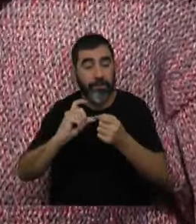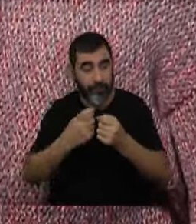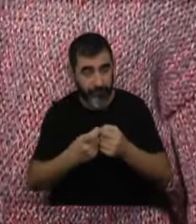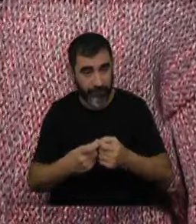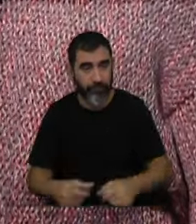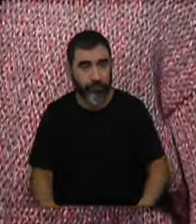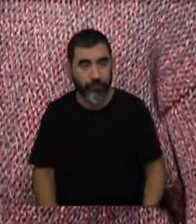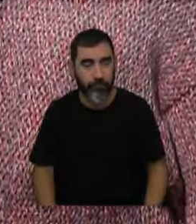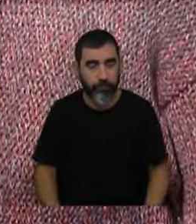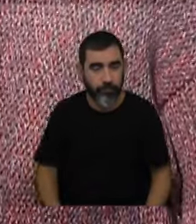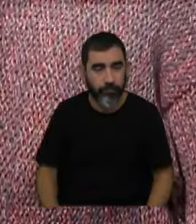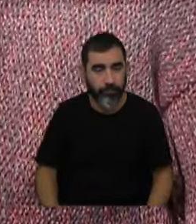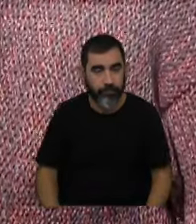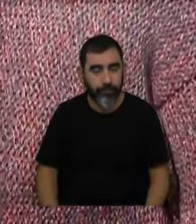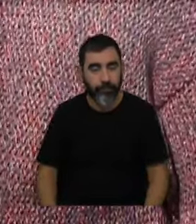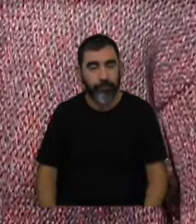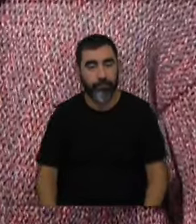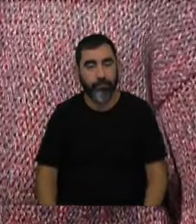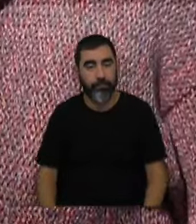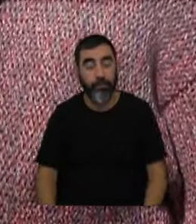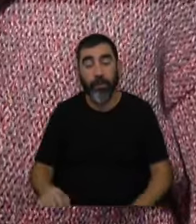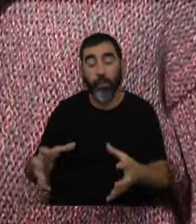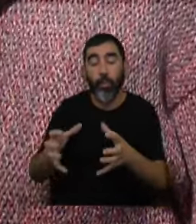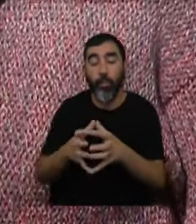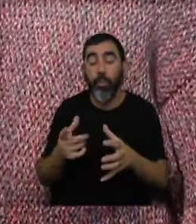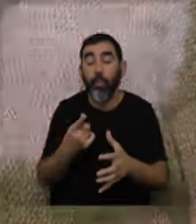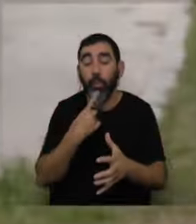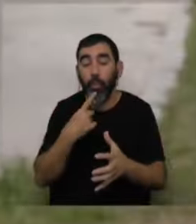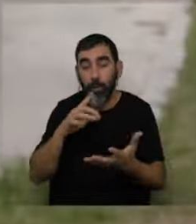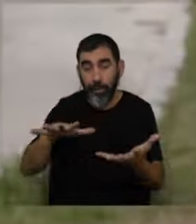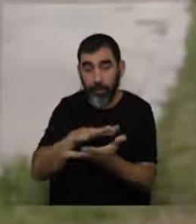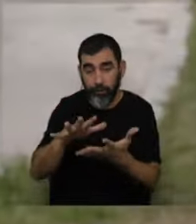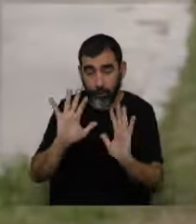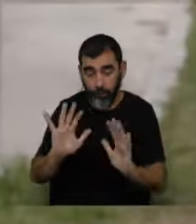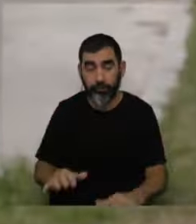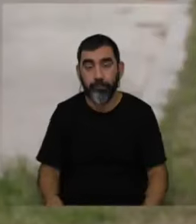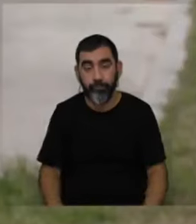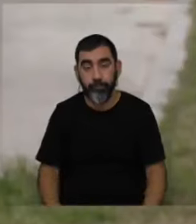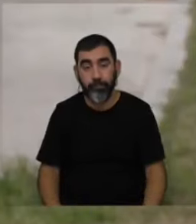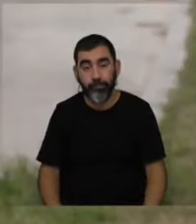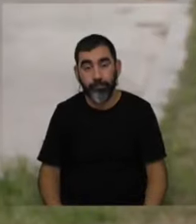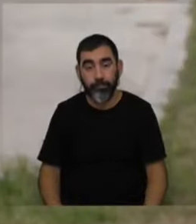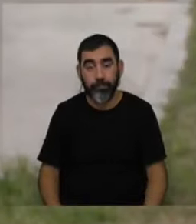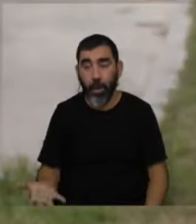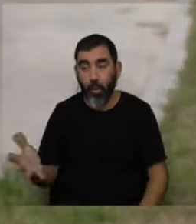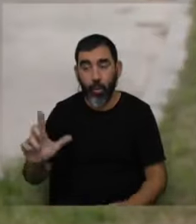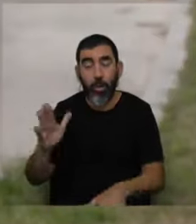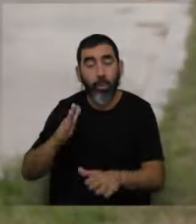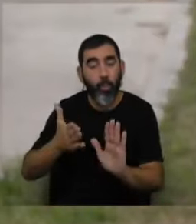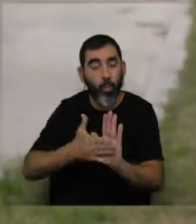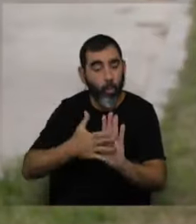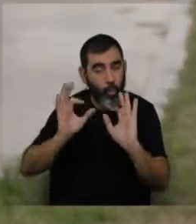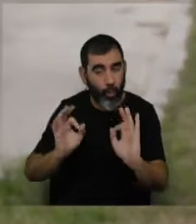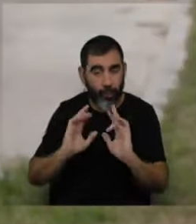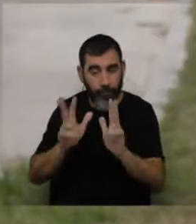eh una cuestión estrictamente partidaria y lo pongo en condicional porque nosotros en este momento no tenemos condiciones para para